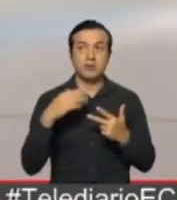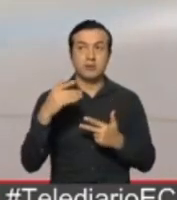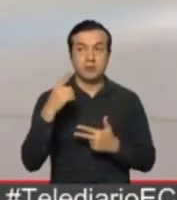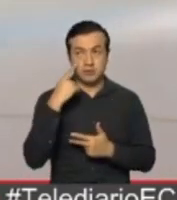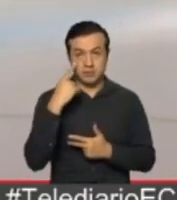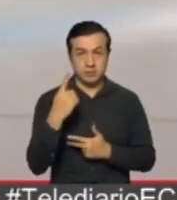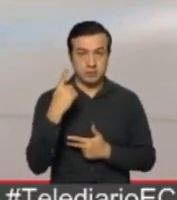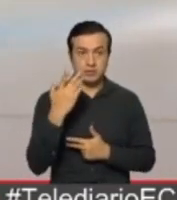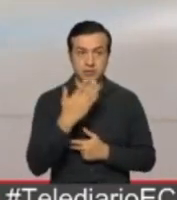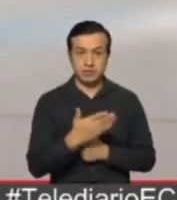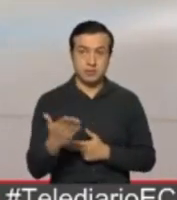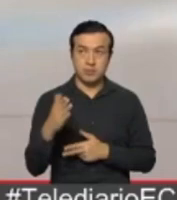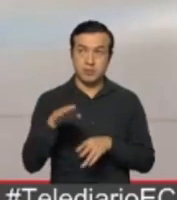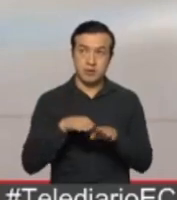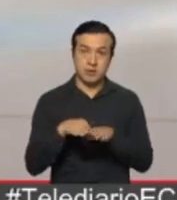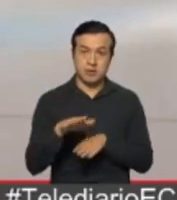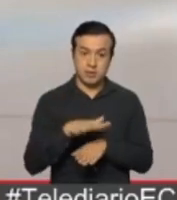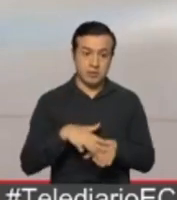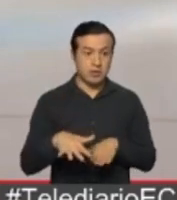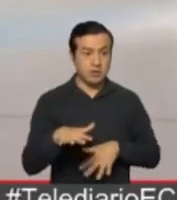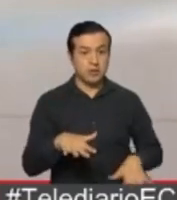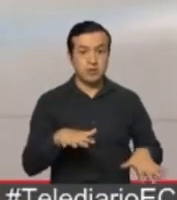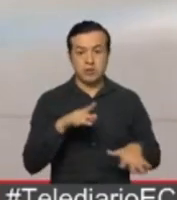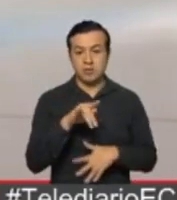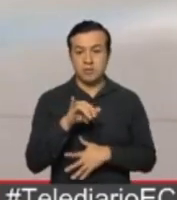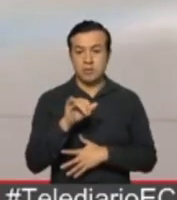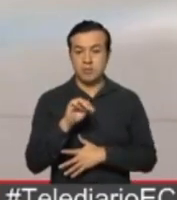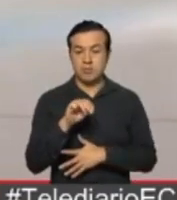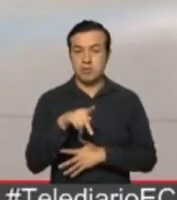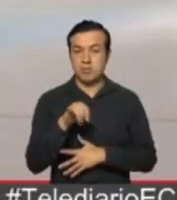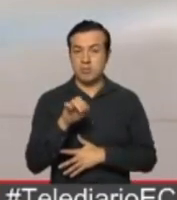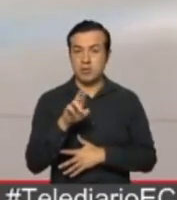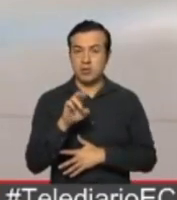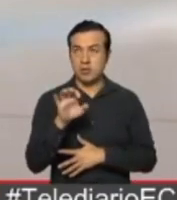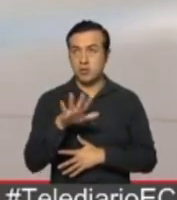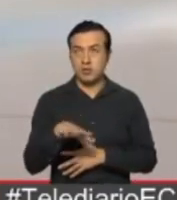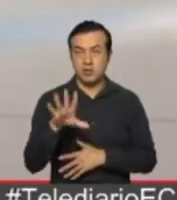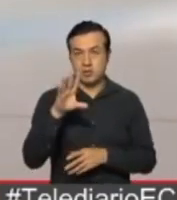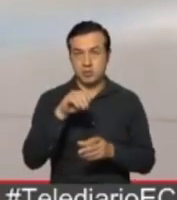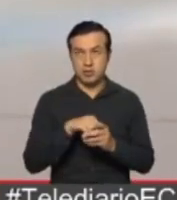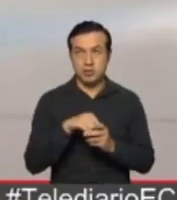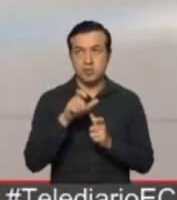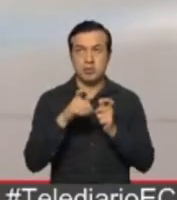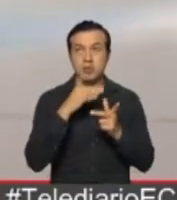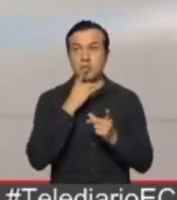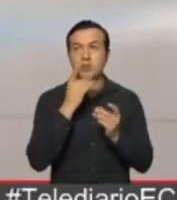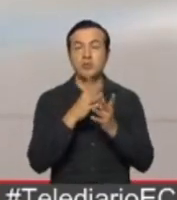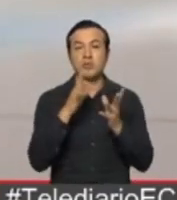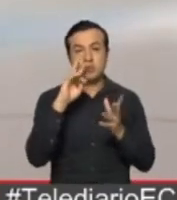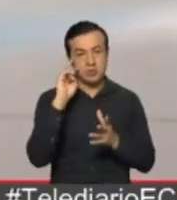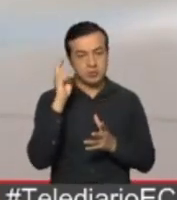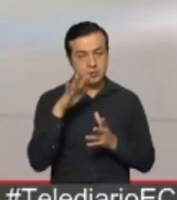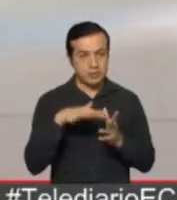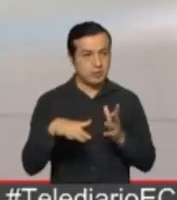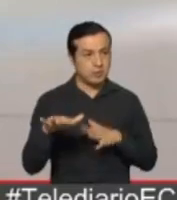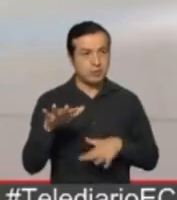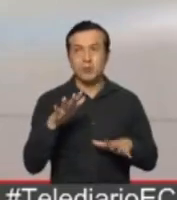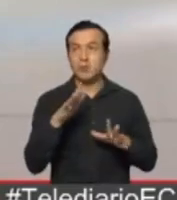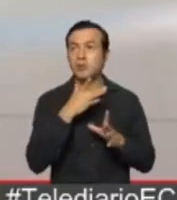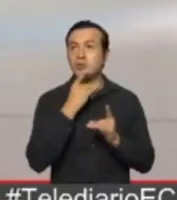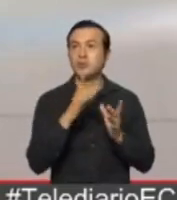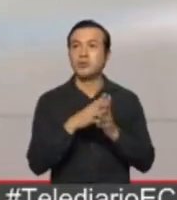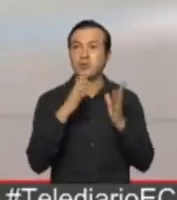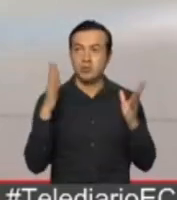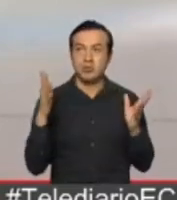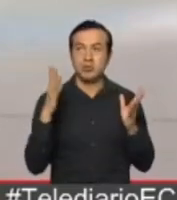junto a ibarra tenemos al cantón pimampiro un cantón en donde a los que son aventureros les gusta ir a